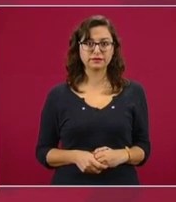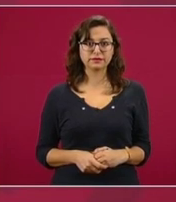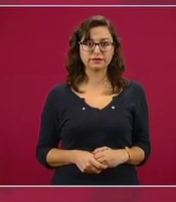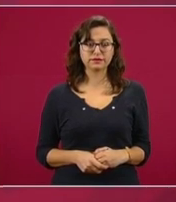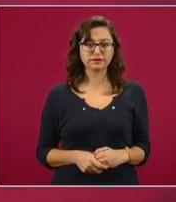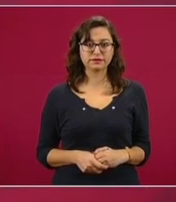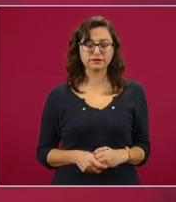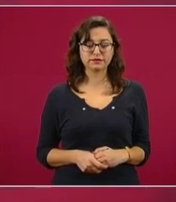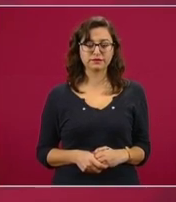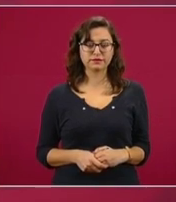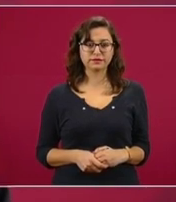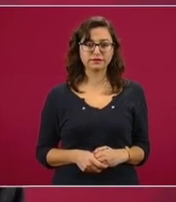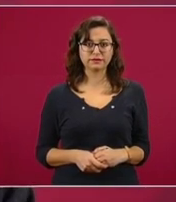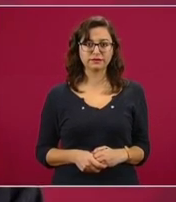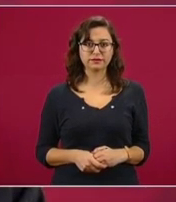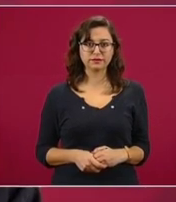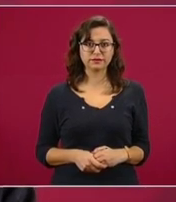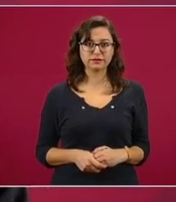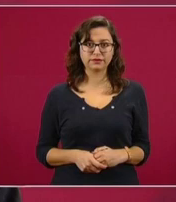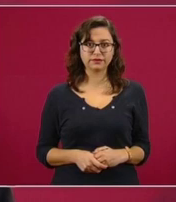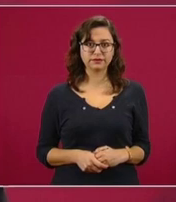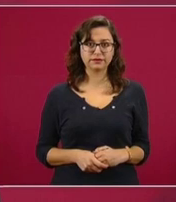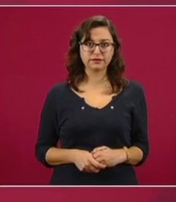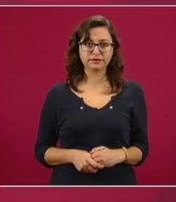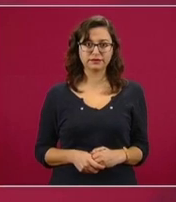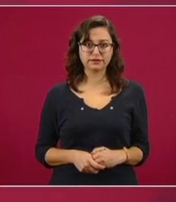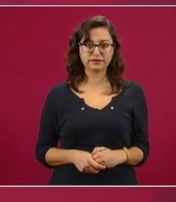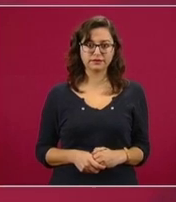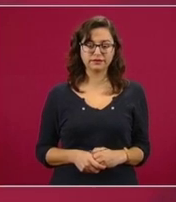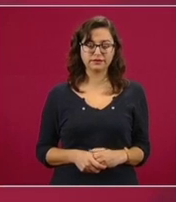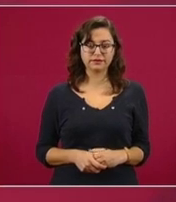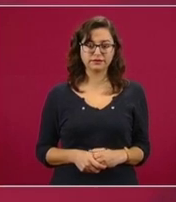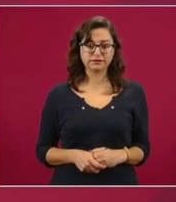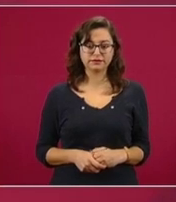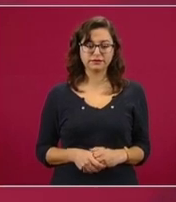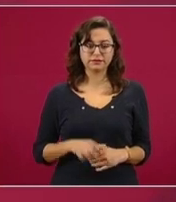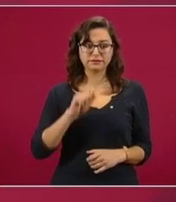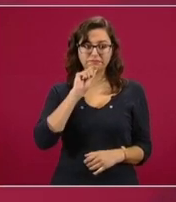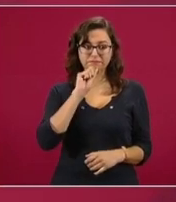es decir que le tengo toda la confianza